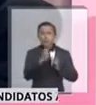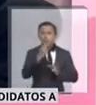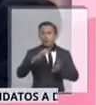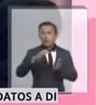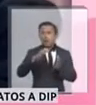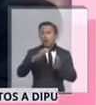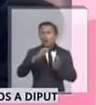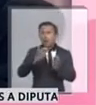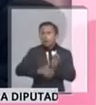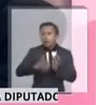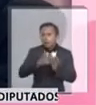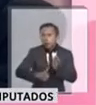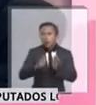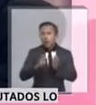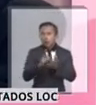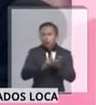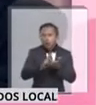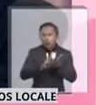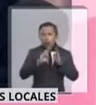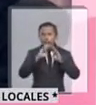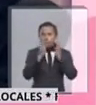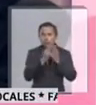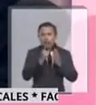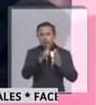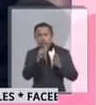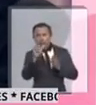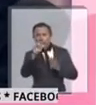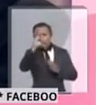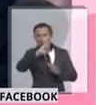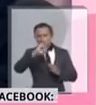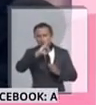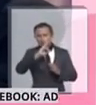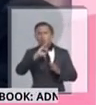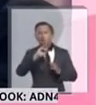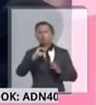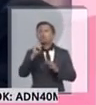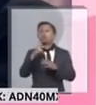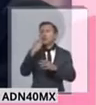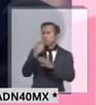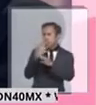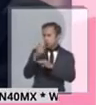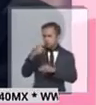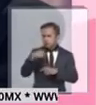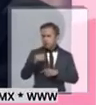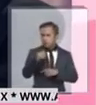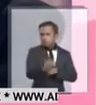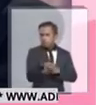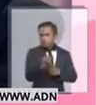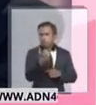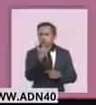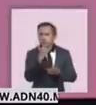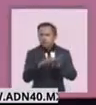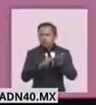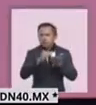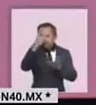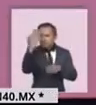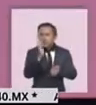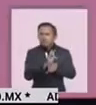es decir que cayó la aprobación presidencial a partir de los escándalos de la Casa Blanca